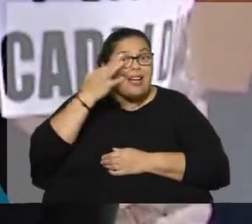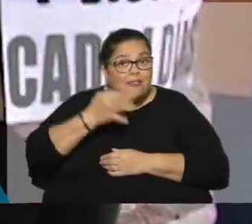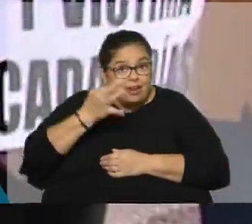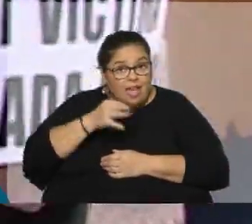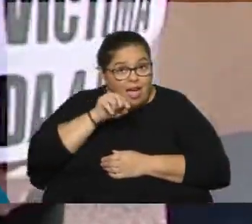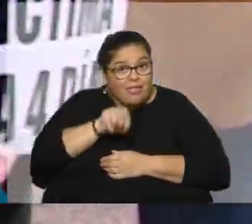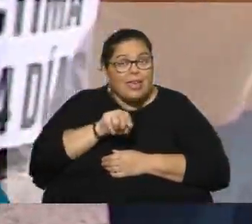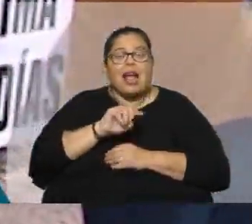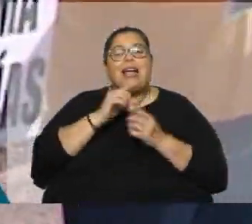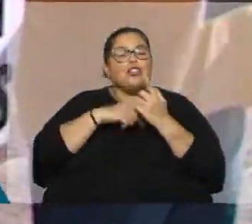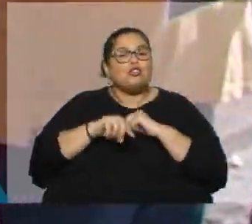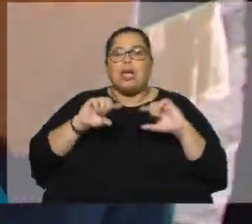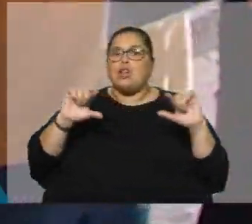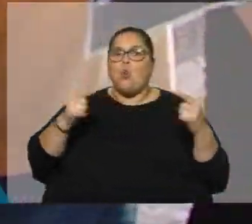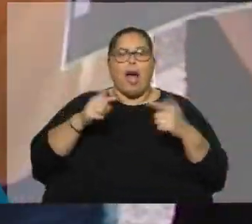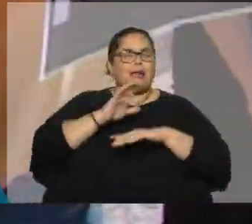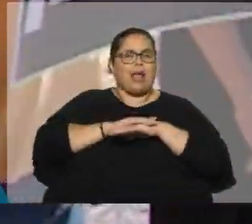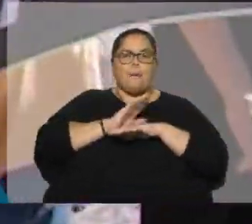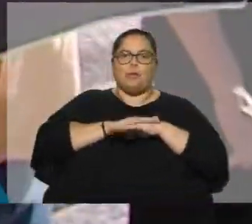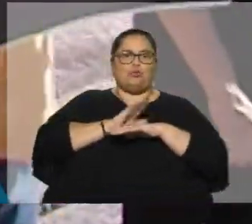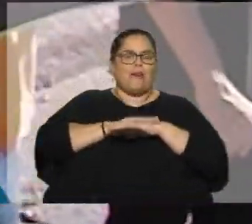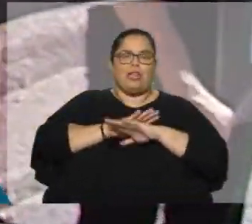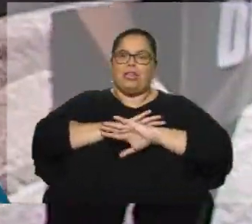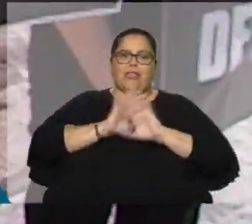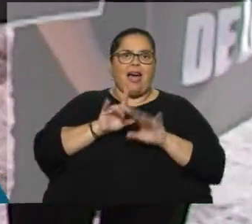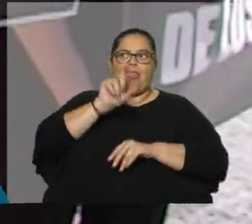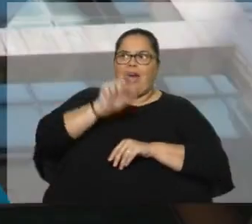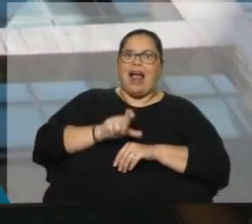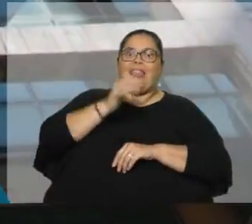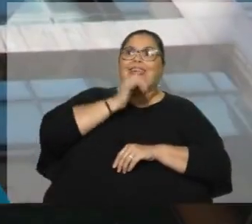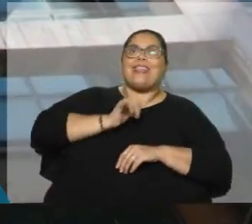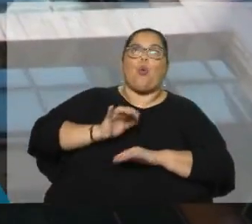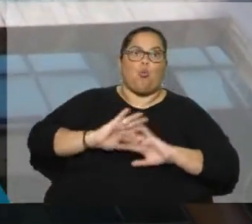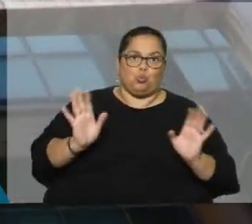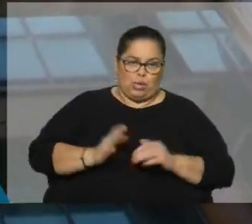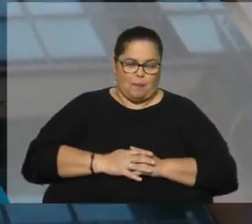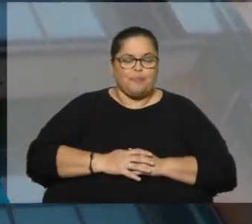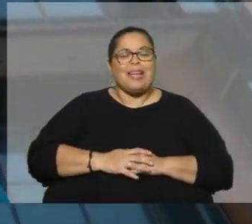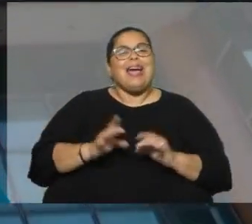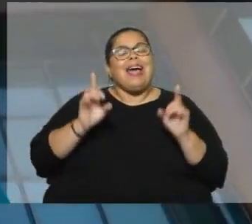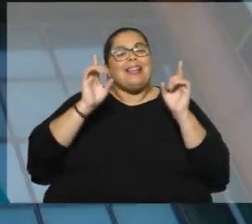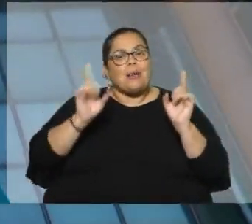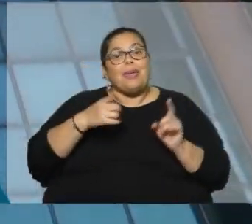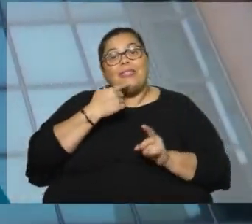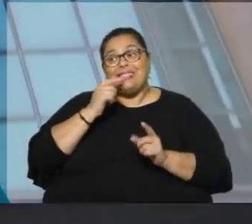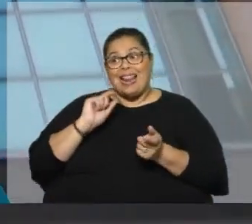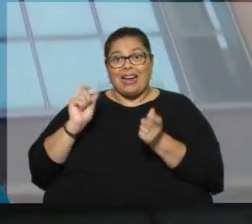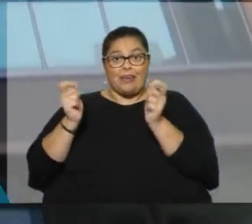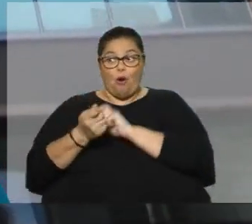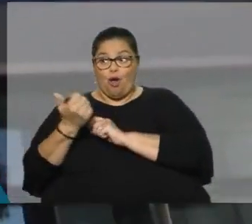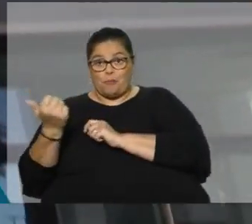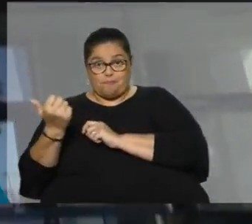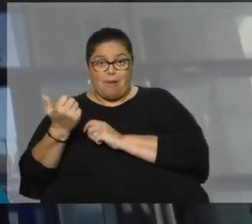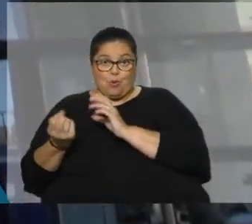no le cabrá responsabilidad de tipo alguno al denunciante la reforma que propone el poder ejecutivo elimina la